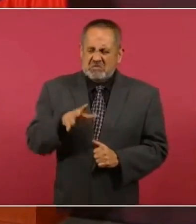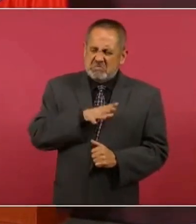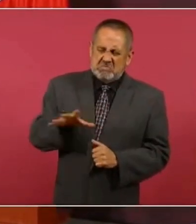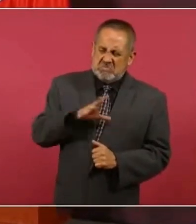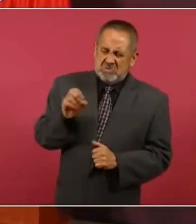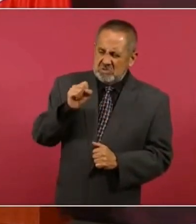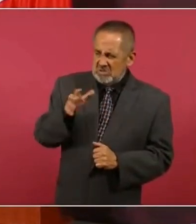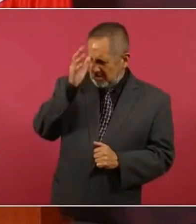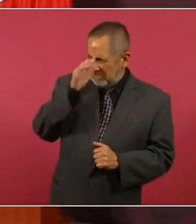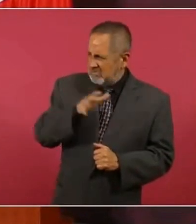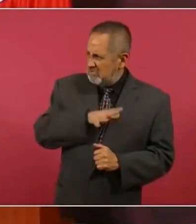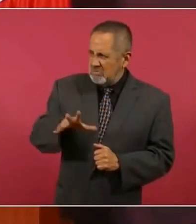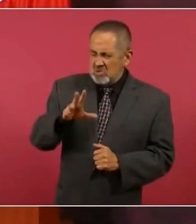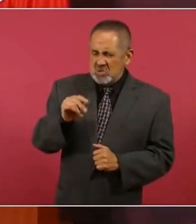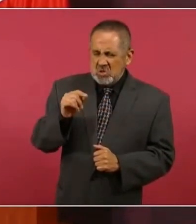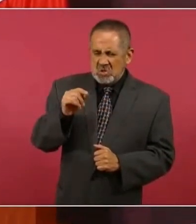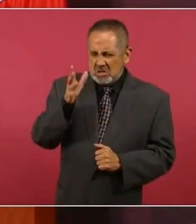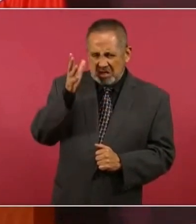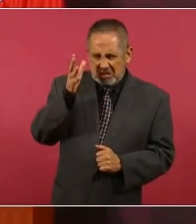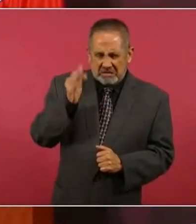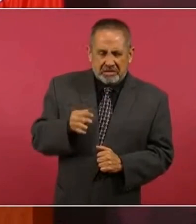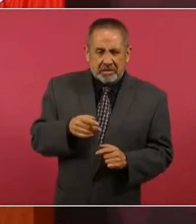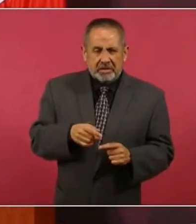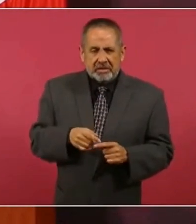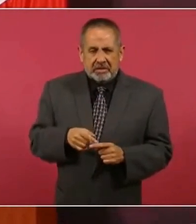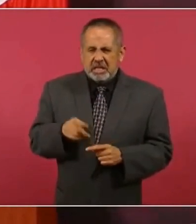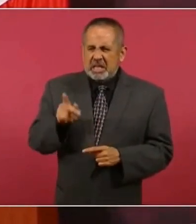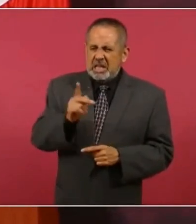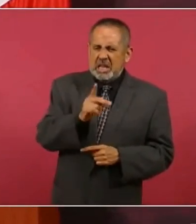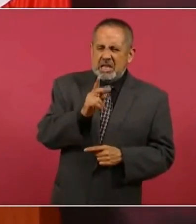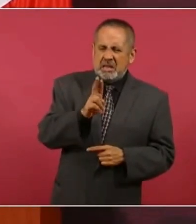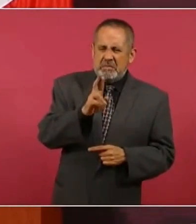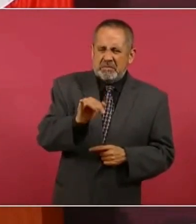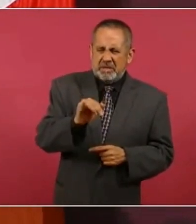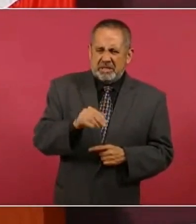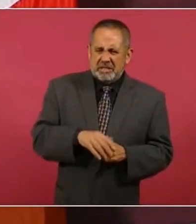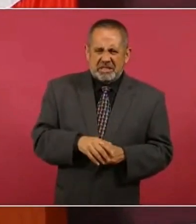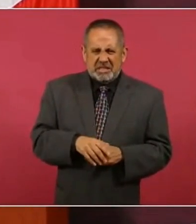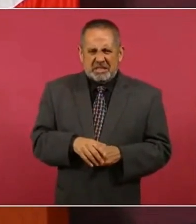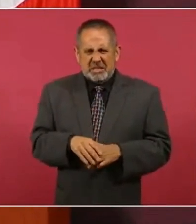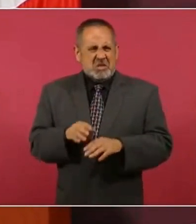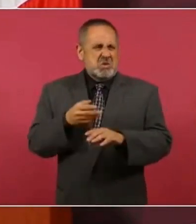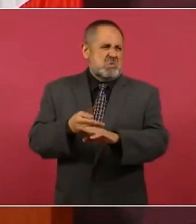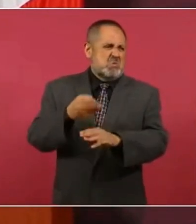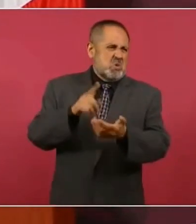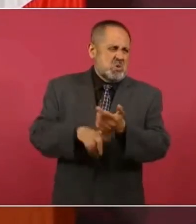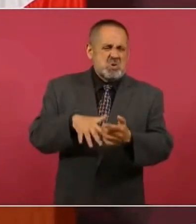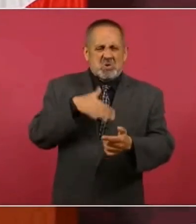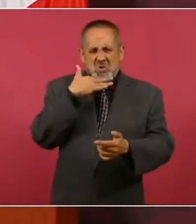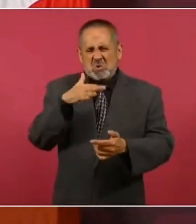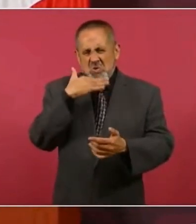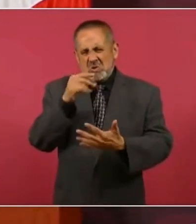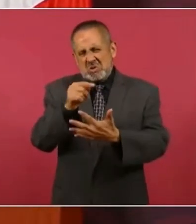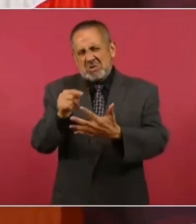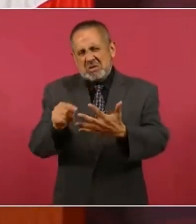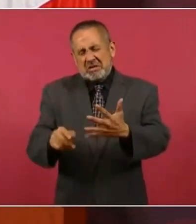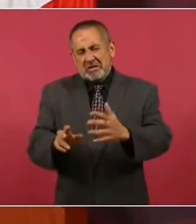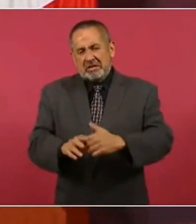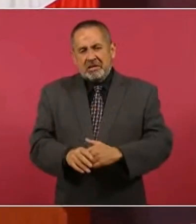rechazo completamente, es al PRI. Son unos corruptos.